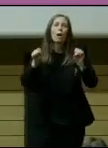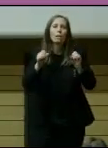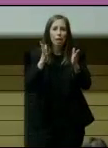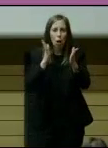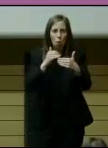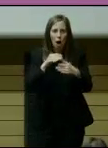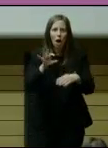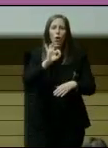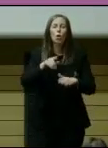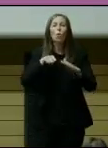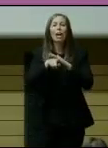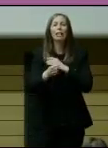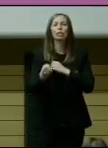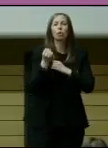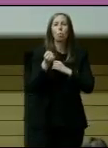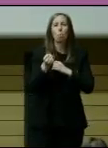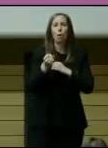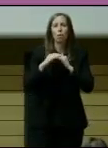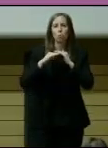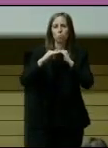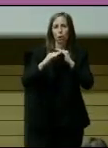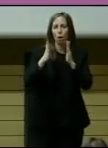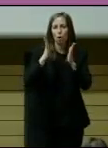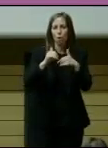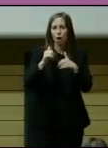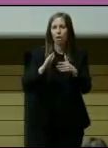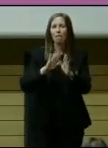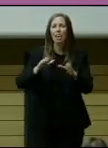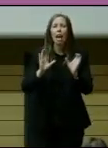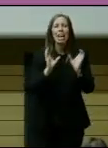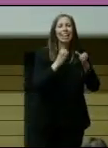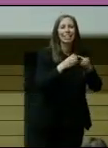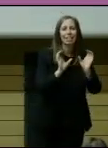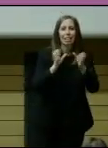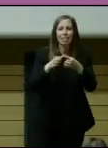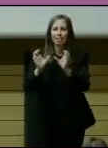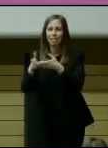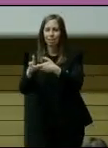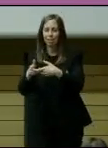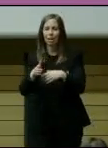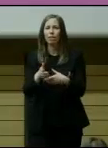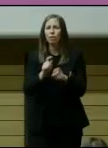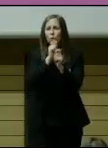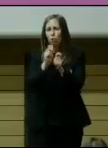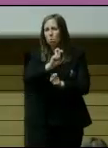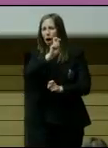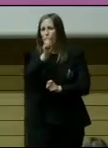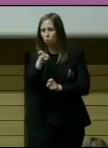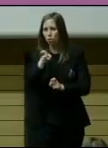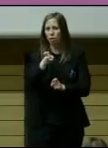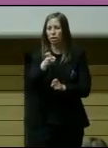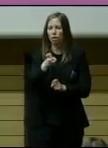una gestión del poder uniforme, sino que todos son clanes, sectas y una manera